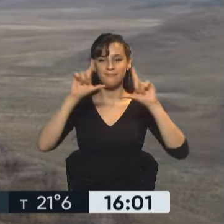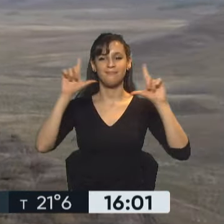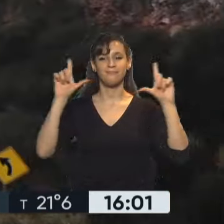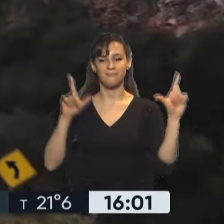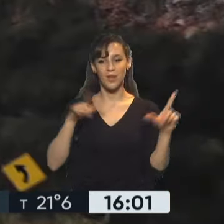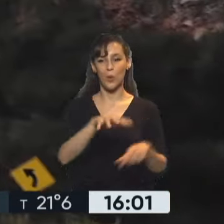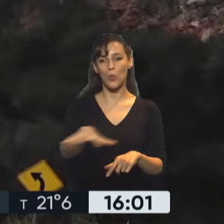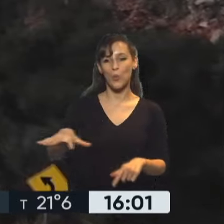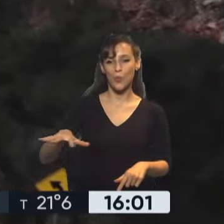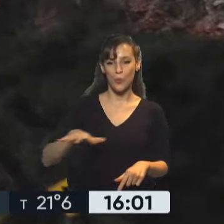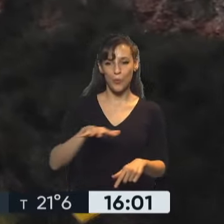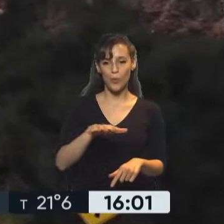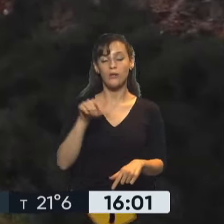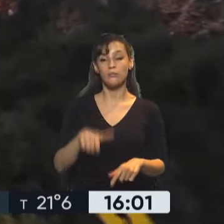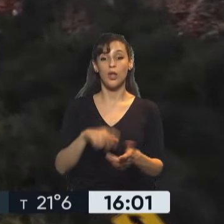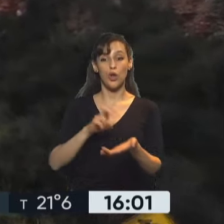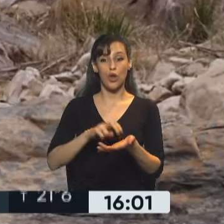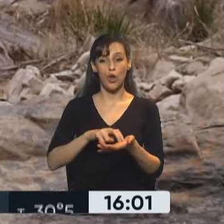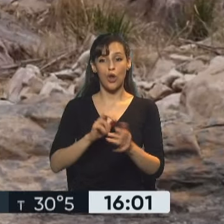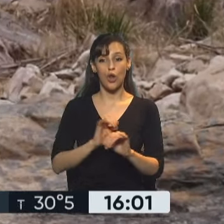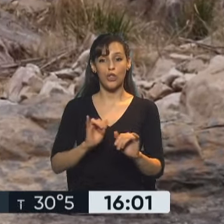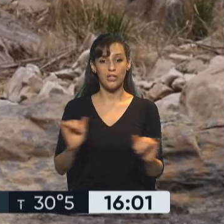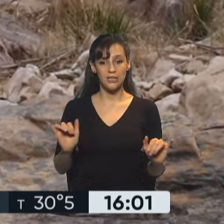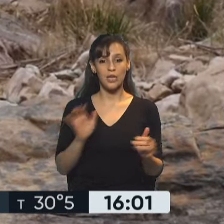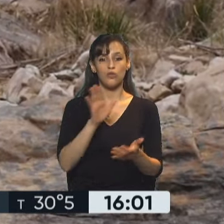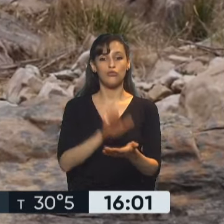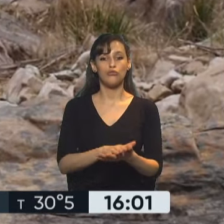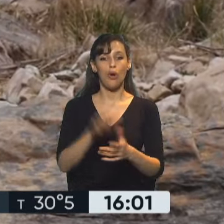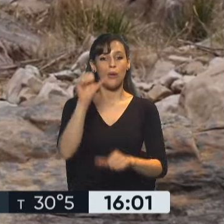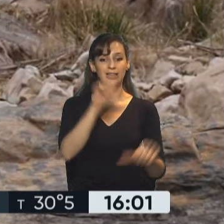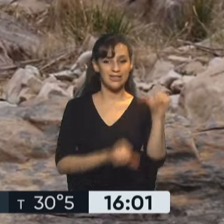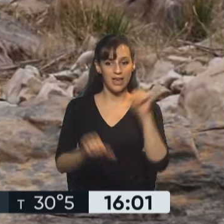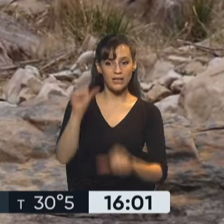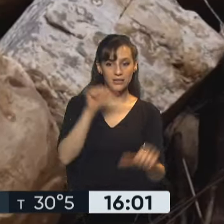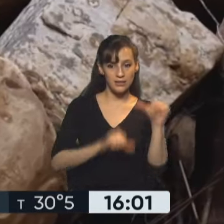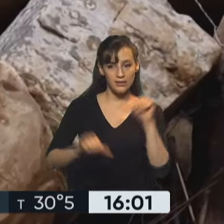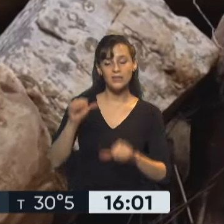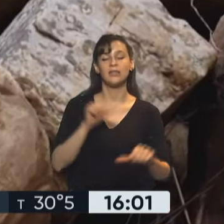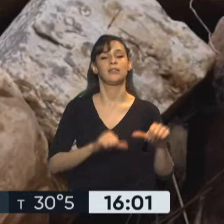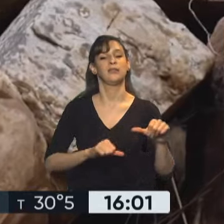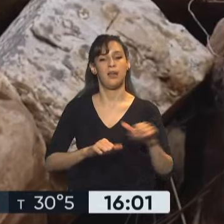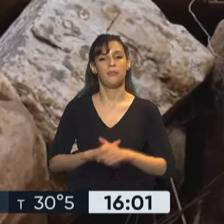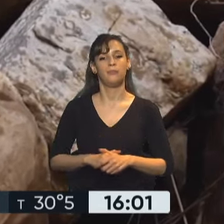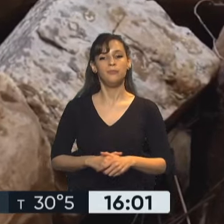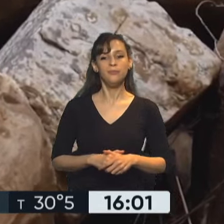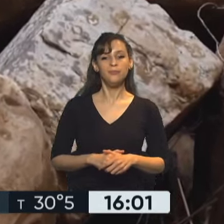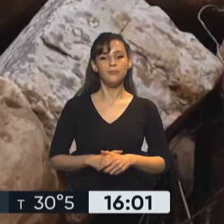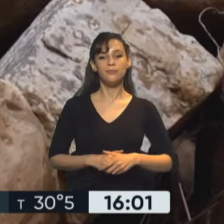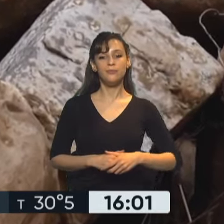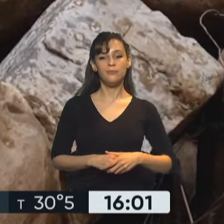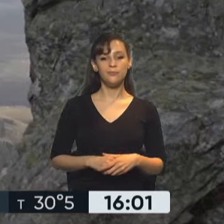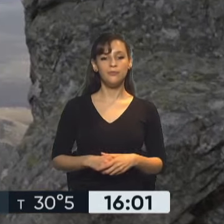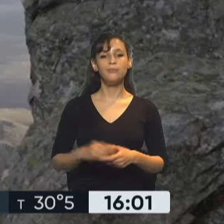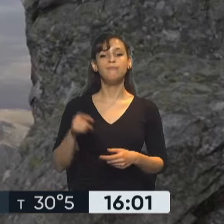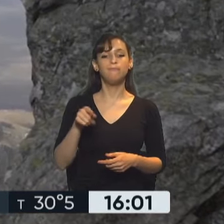este lugar. Hay una noticia que tiene que ver con la ciencia, con nuestro patrimonio arqueológico. Y bueno, obviamente nos